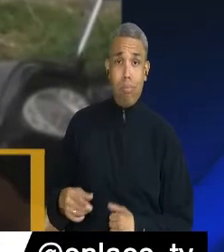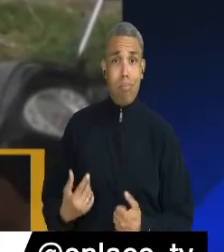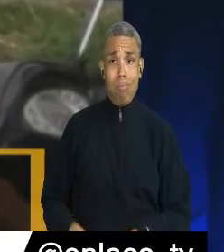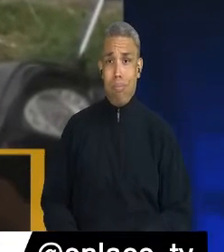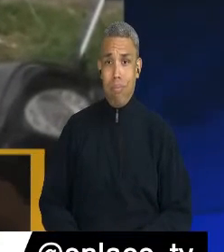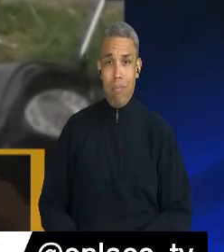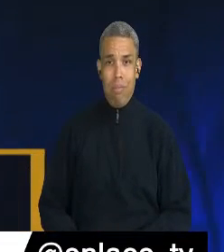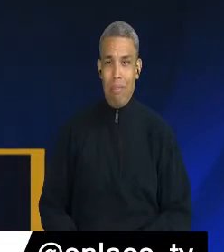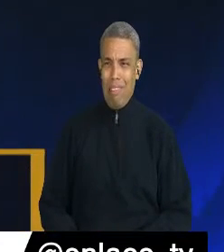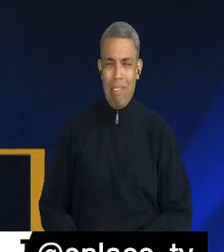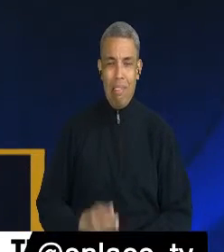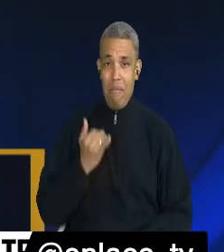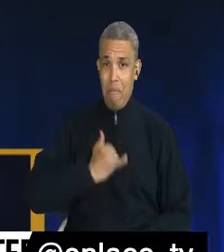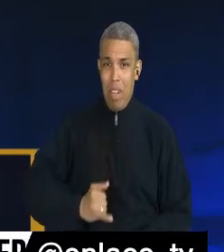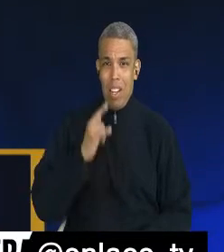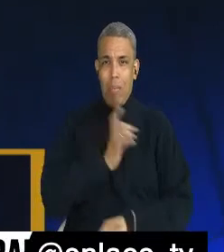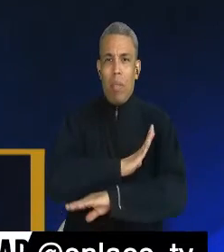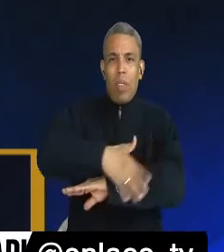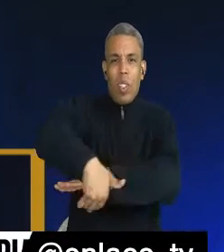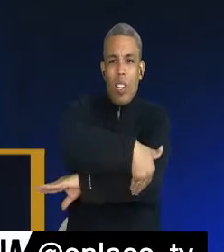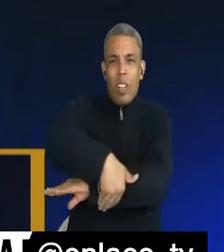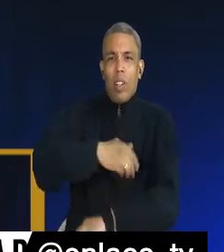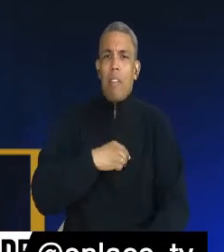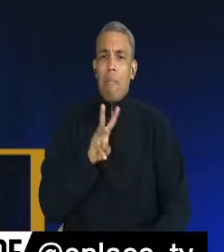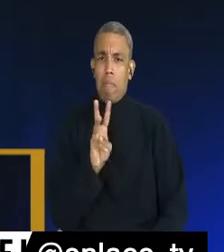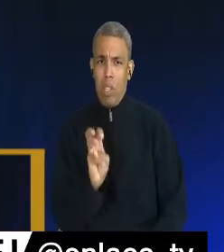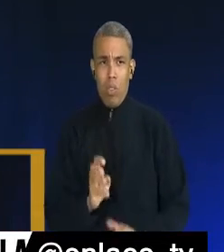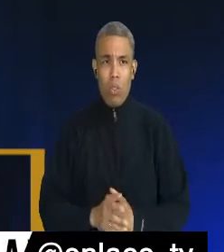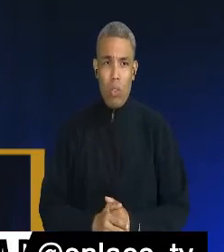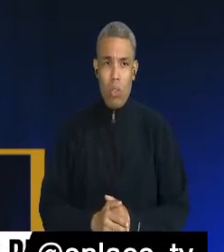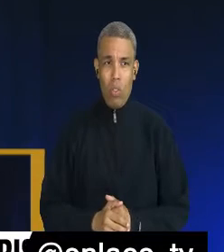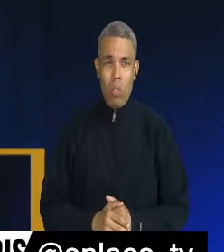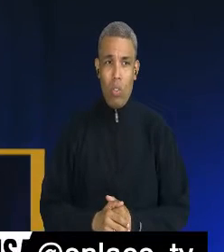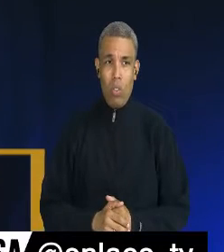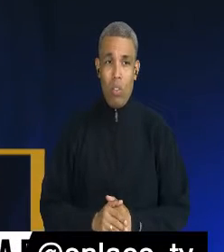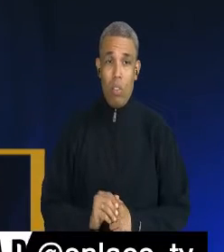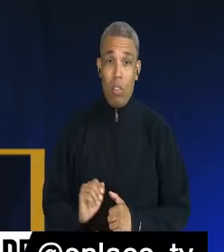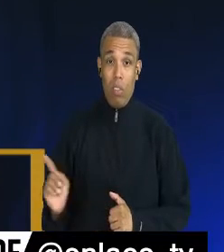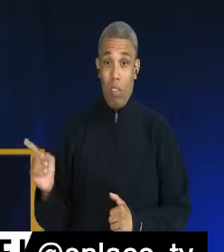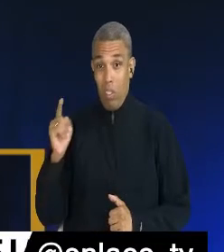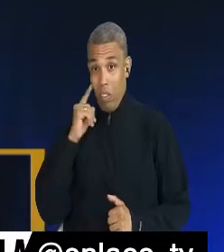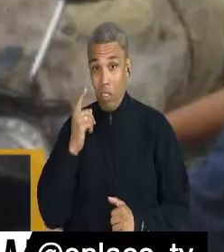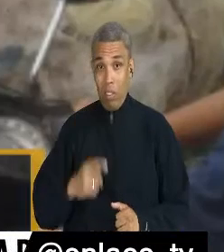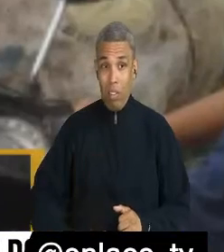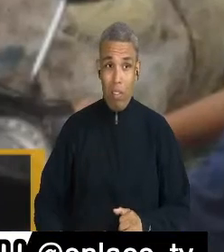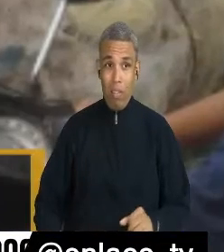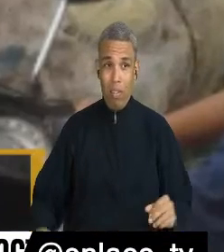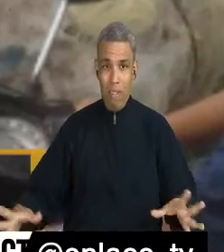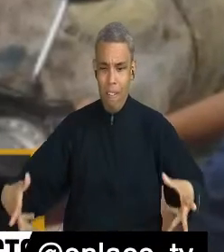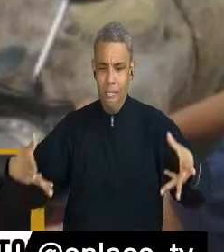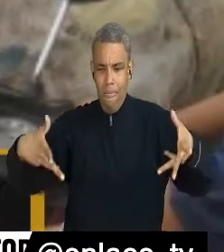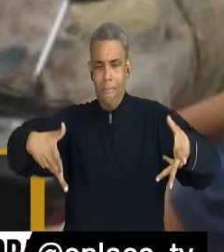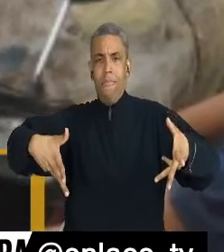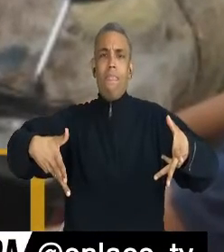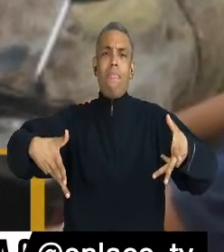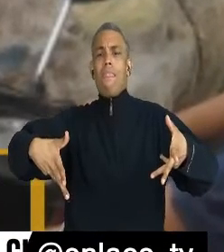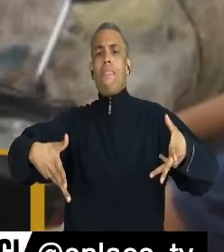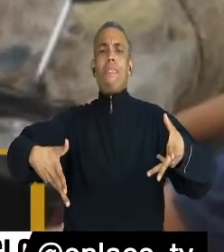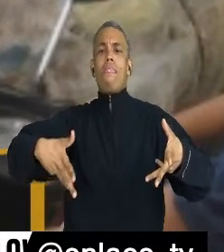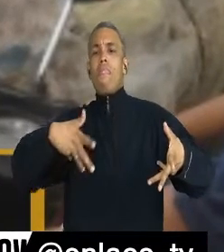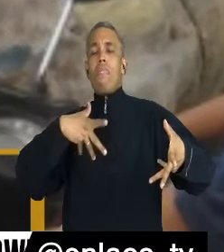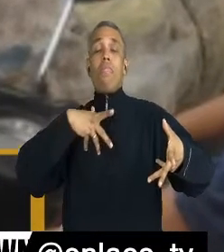vehículo por toda la carrera 28 no conforme con el acto uno de los bultos es llevado en la parte delantera de su moto lo que coloca aún